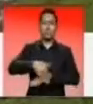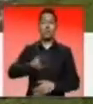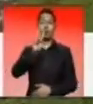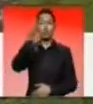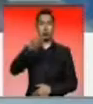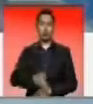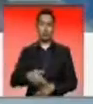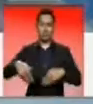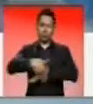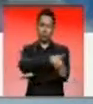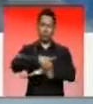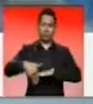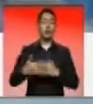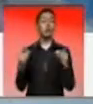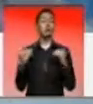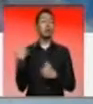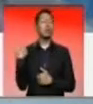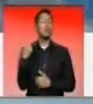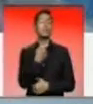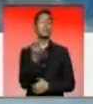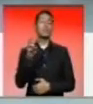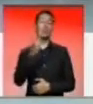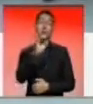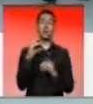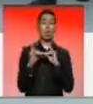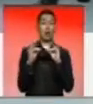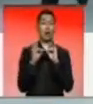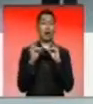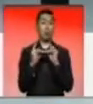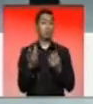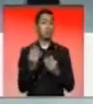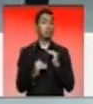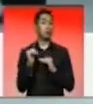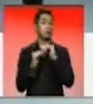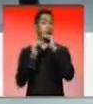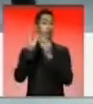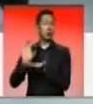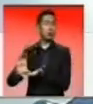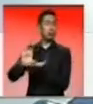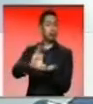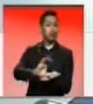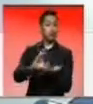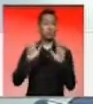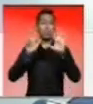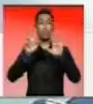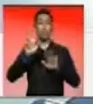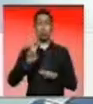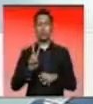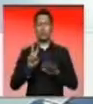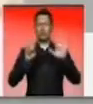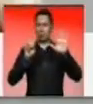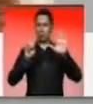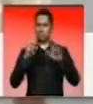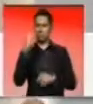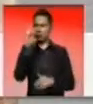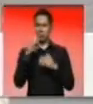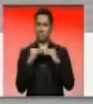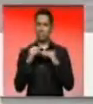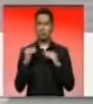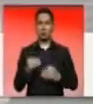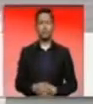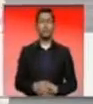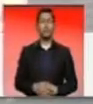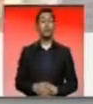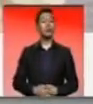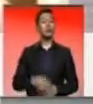vía Durán-Yaguachi, que tendrá 120 camas a un costo de construcción cercano a los 87 millones de dólares.